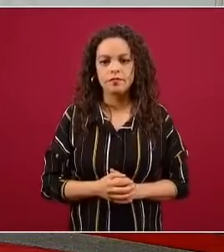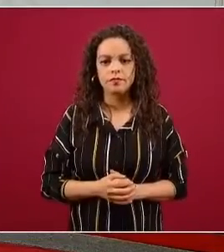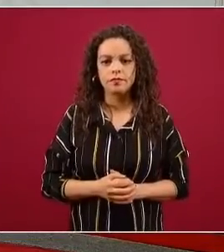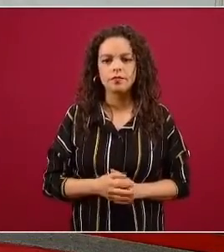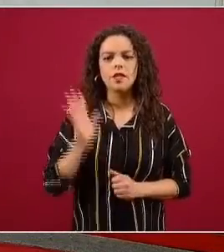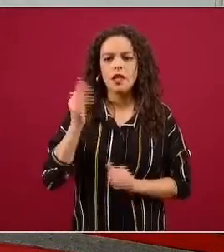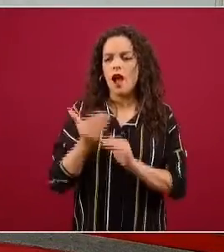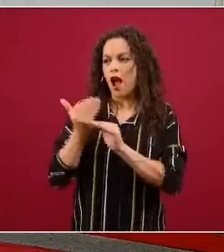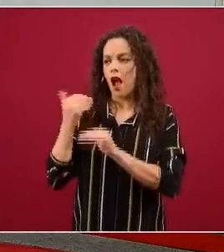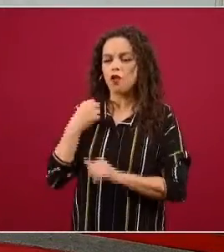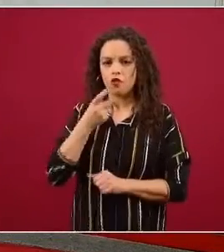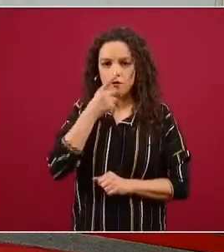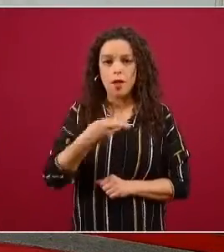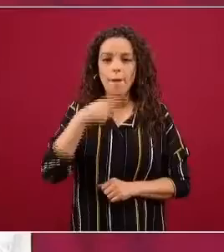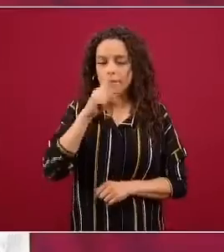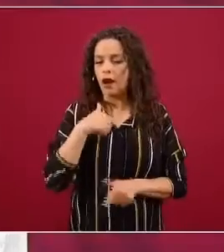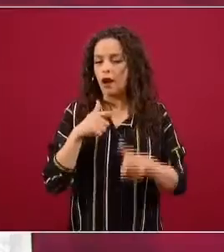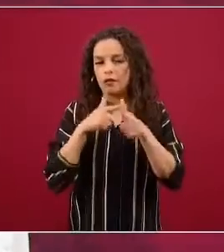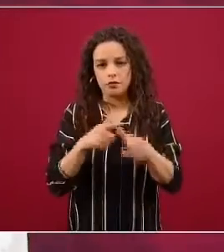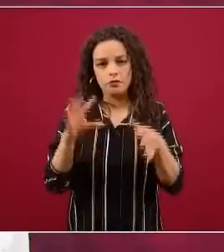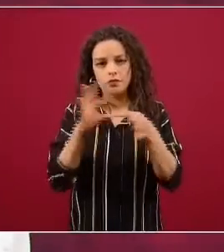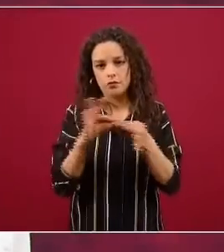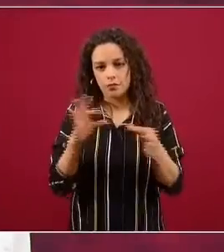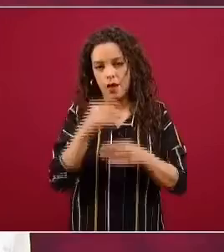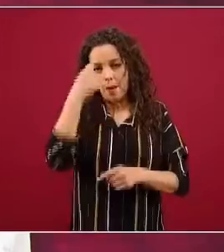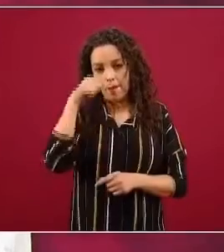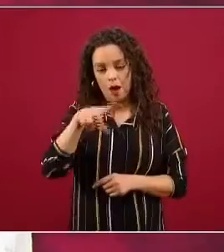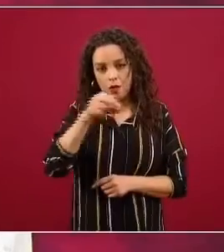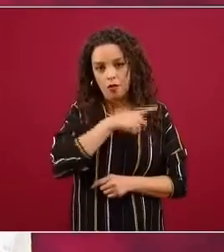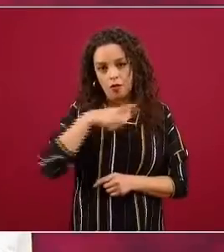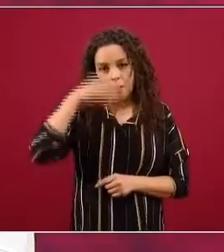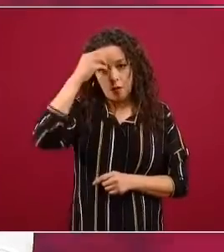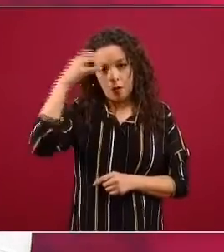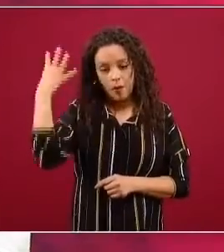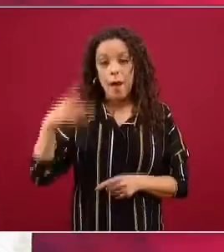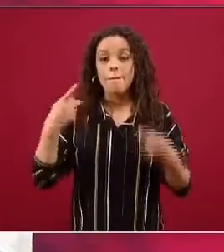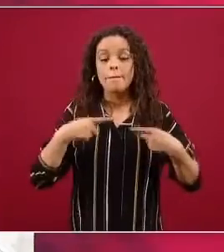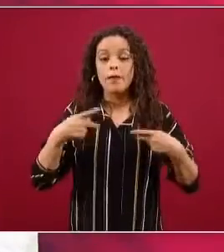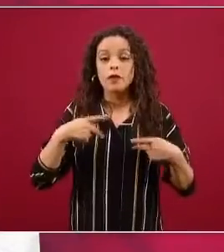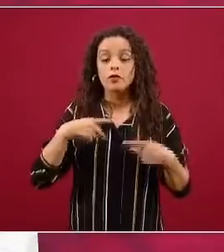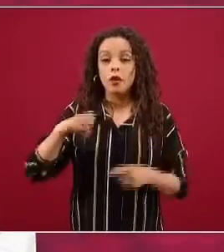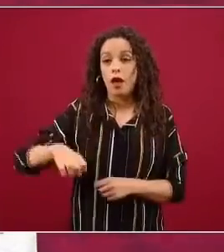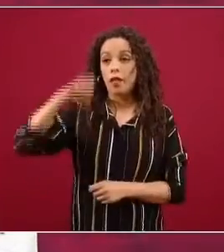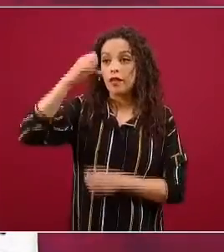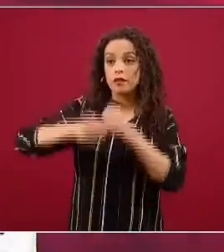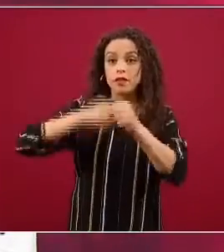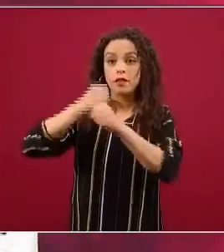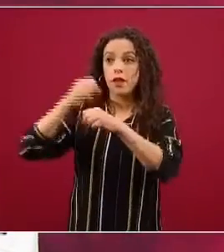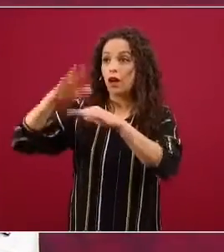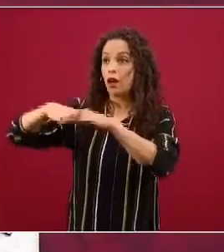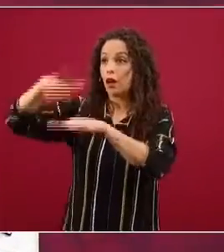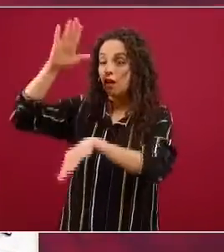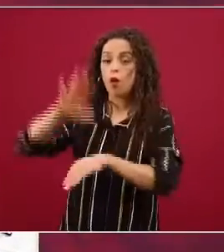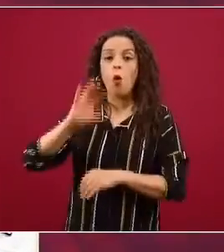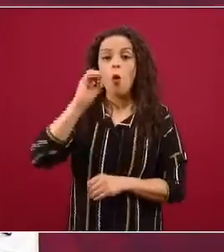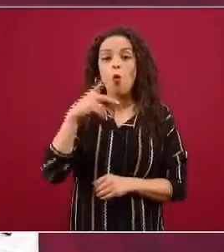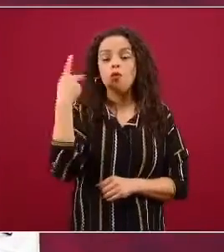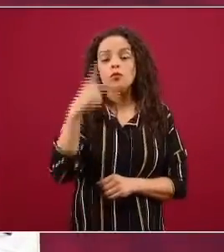de recordarlo, son las personas mayores de 60 años o bien que tienen enfermedades